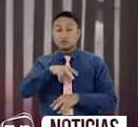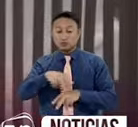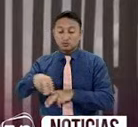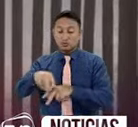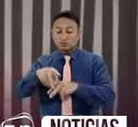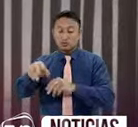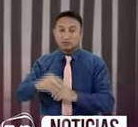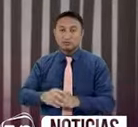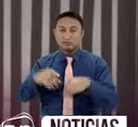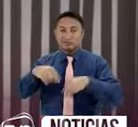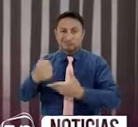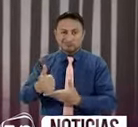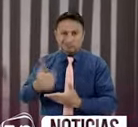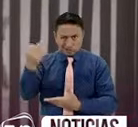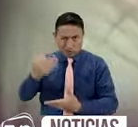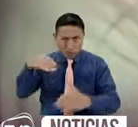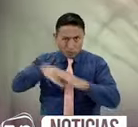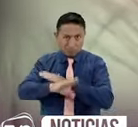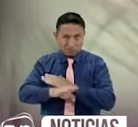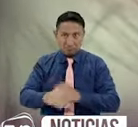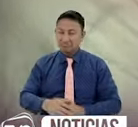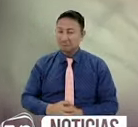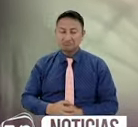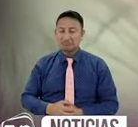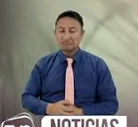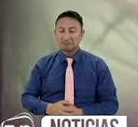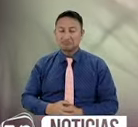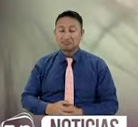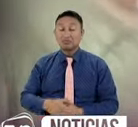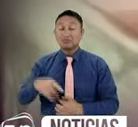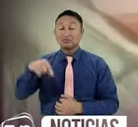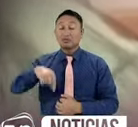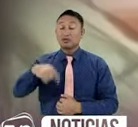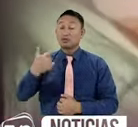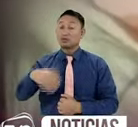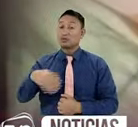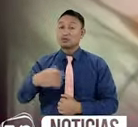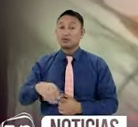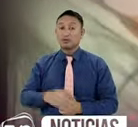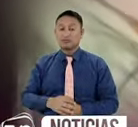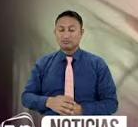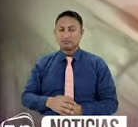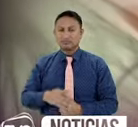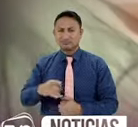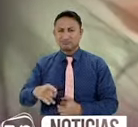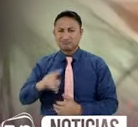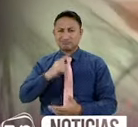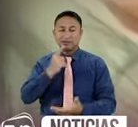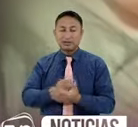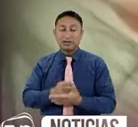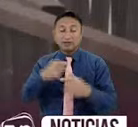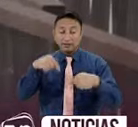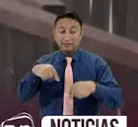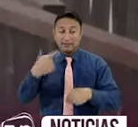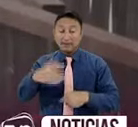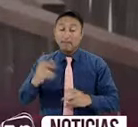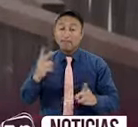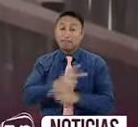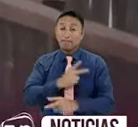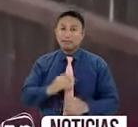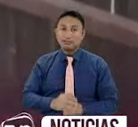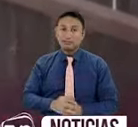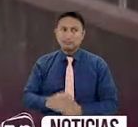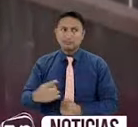asegurar su ingreso lo que pasamos en realidad sí nos pudimos dar cuenta que sí es peligroso como Carla cientos de miles de